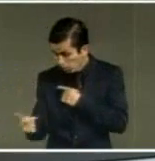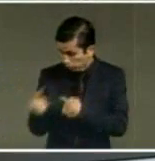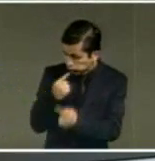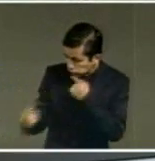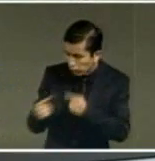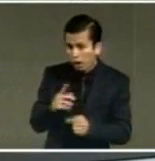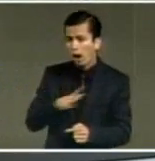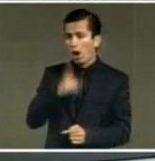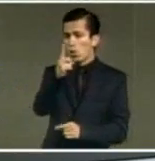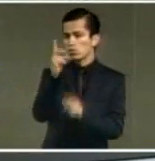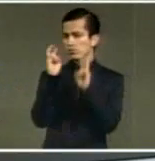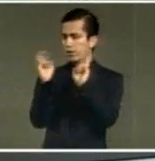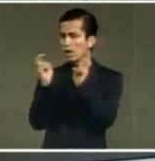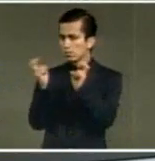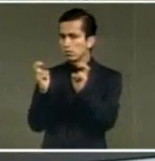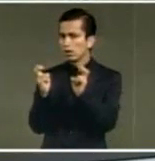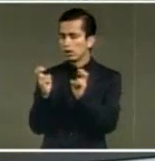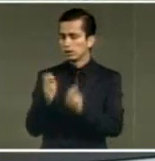magnitud.